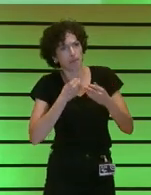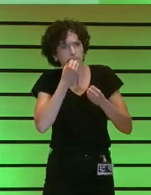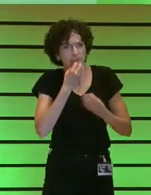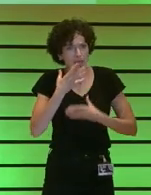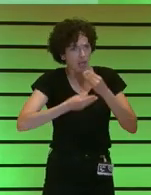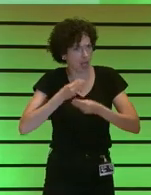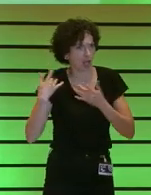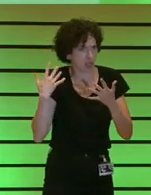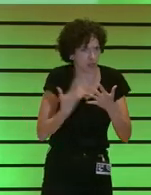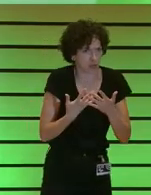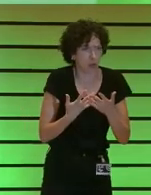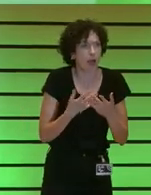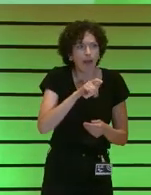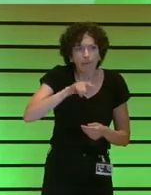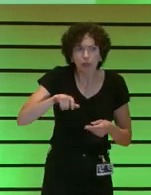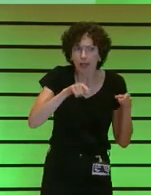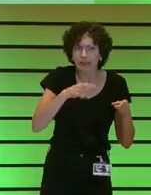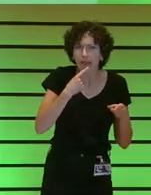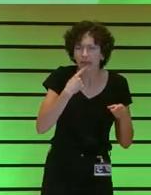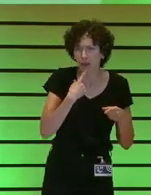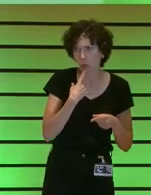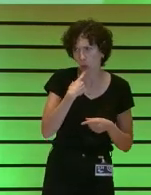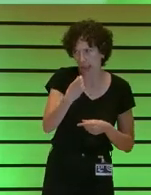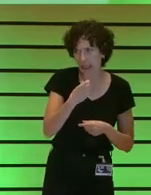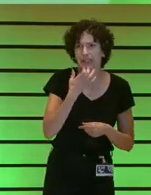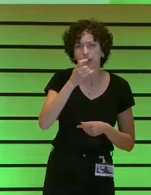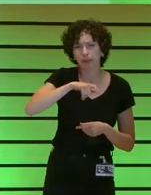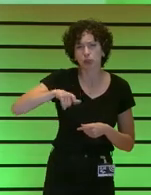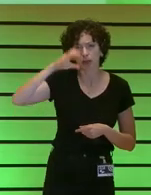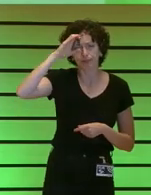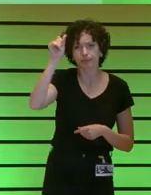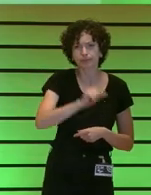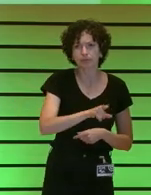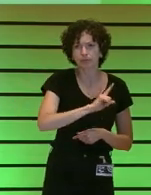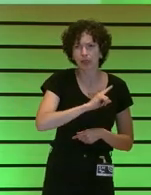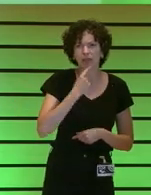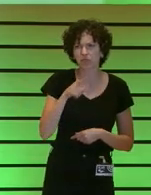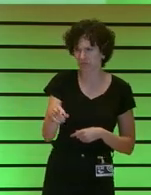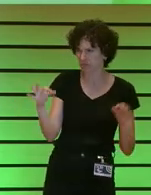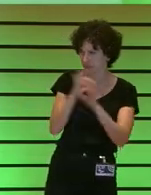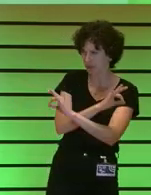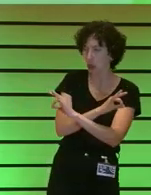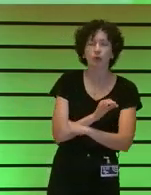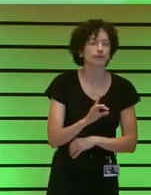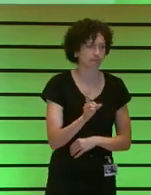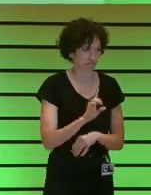a los humanos nos cuesta mucho decir esto y cualquiera que me escuche dirá esta mujer se equivoca de discurso no no